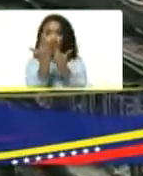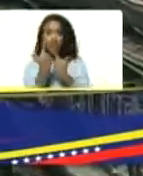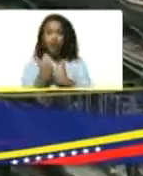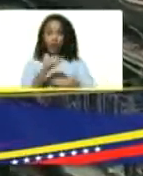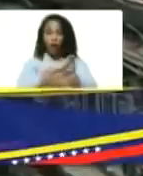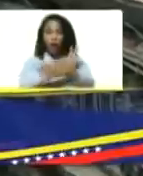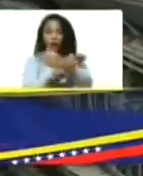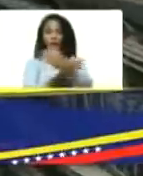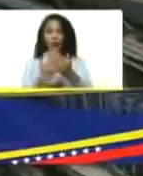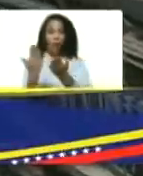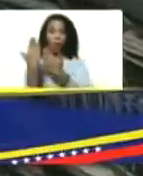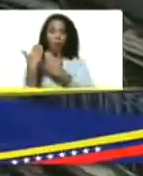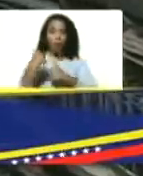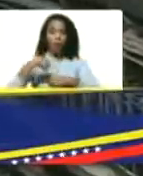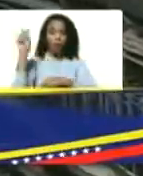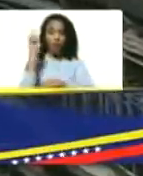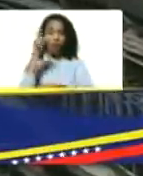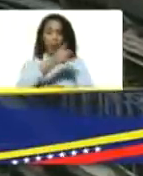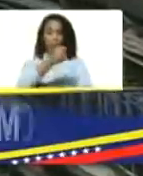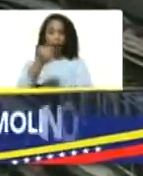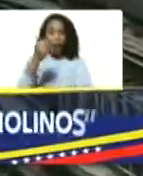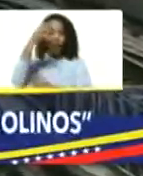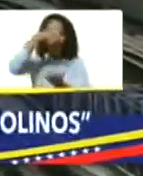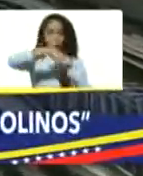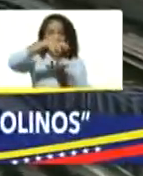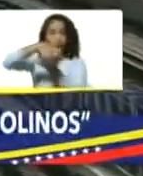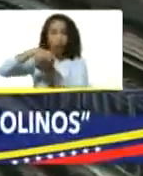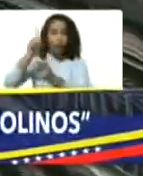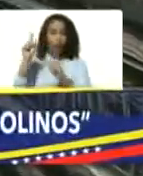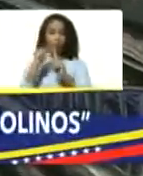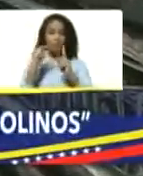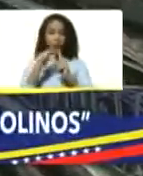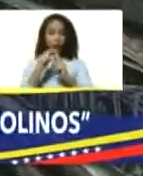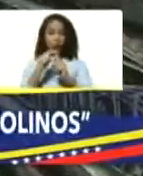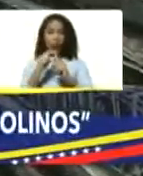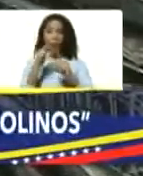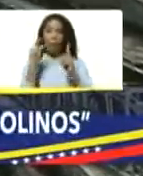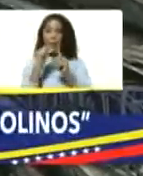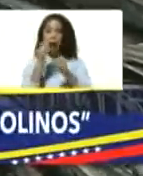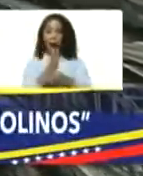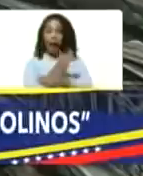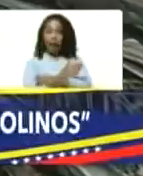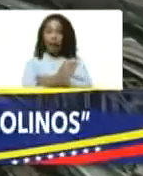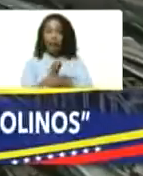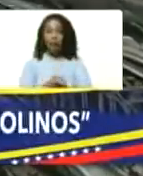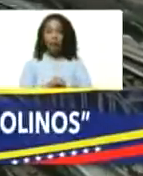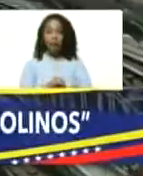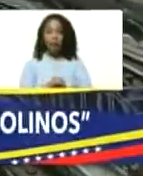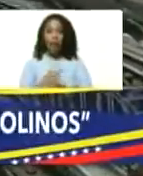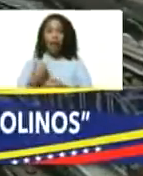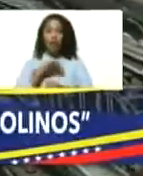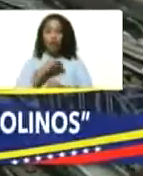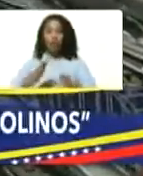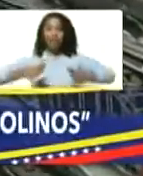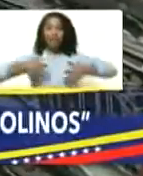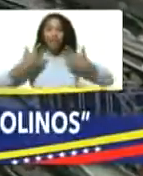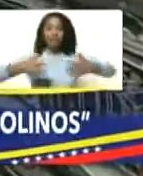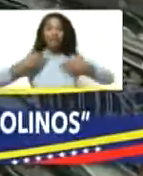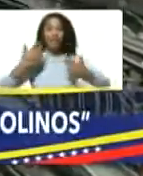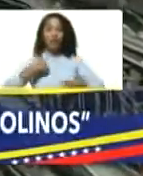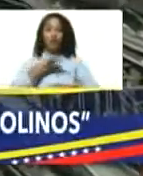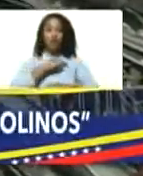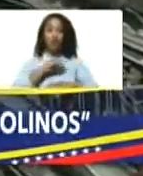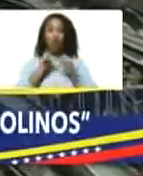fortalecen a venezuela cada uno de los estados esas palabras que pronunció como anterioridad es lo que nos anima presidente a